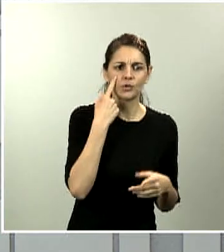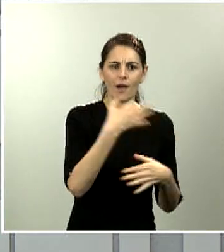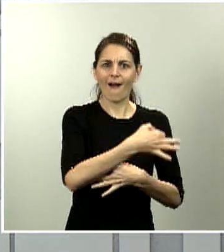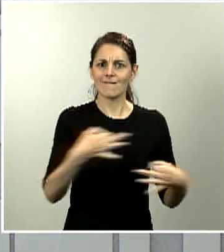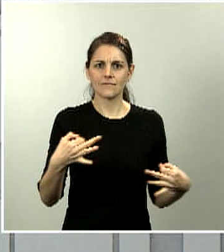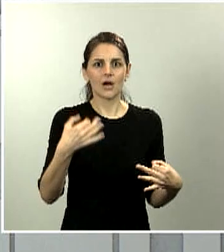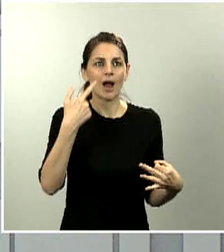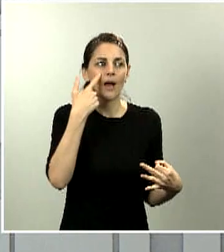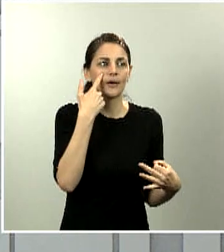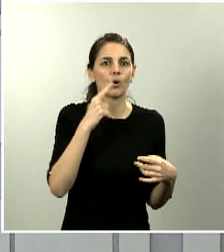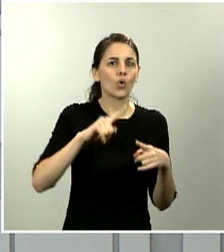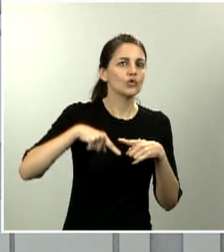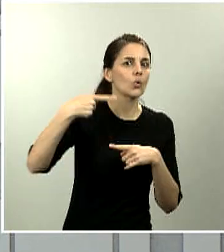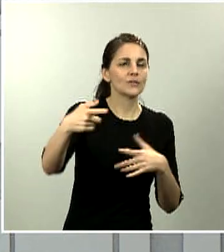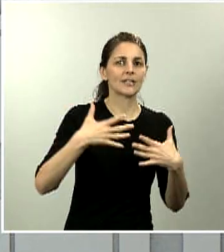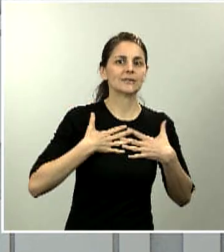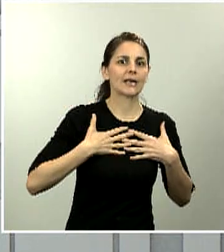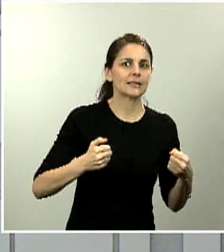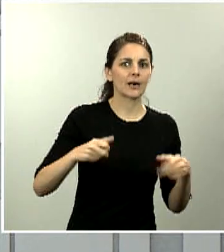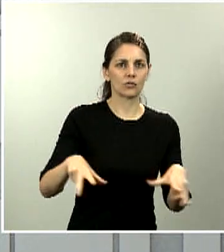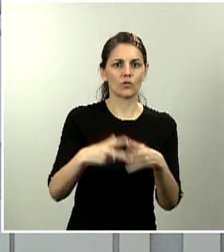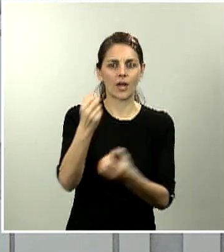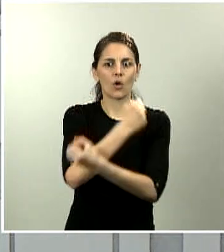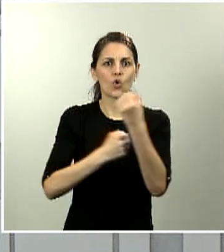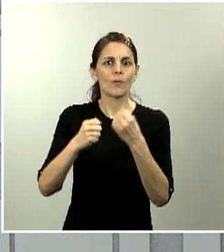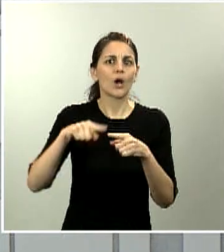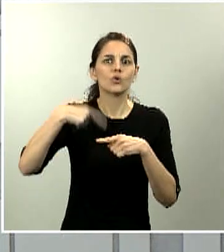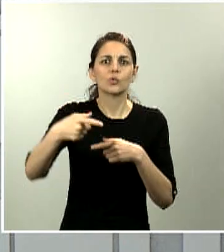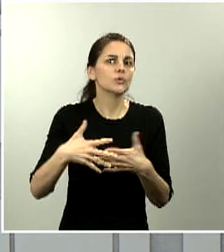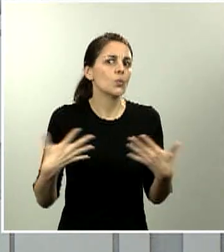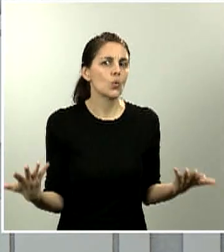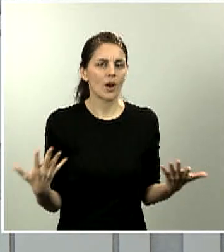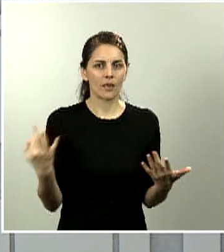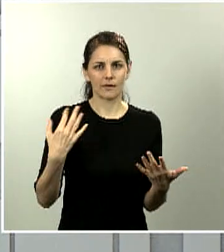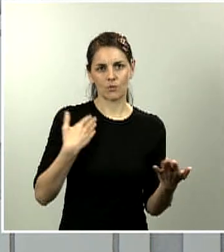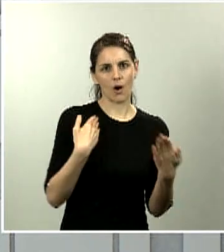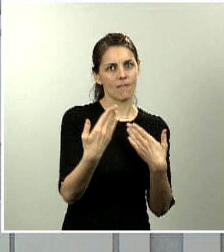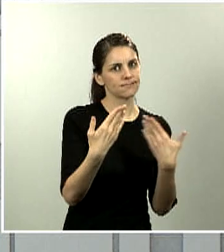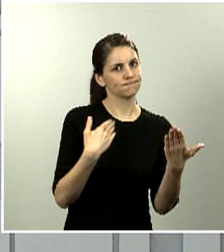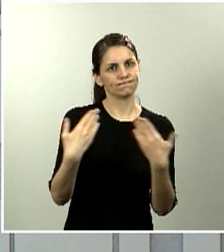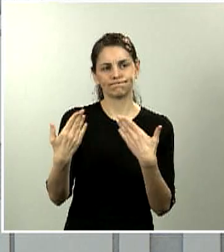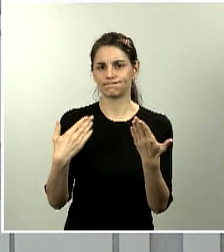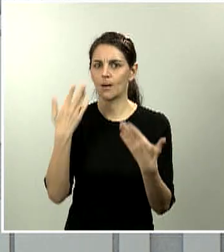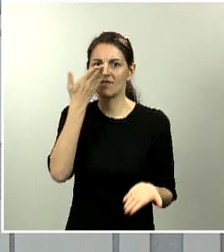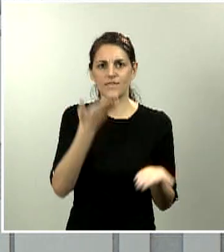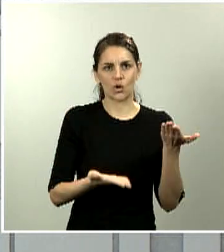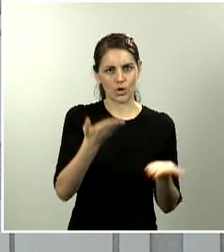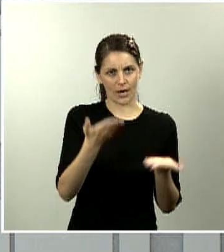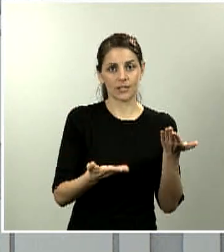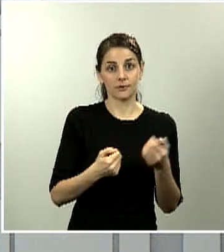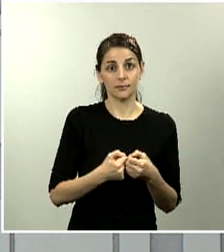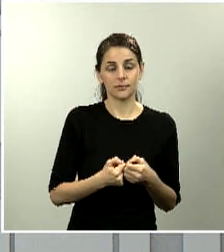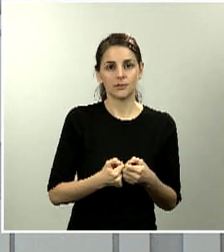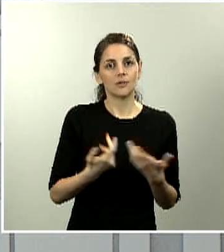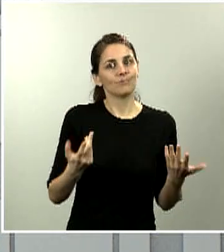sanitarias, pero también sociales y económicas que han tenido y que tienen lugar con motivo de la pandemia, pensando en